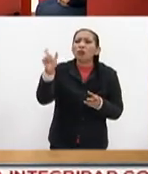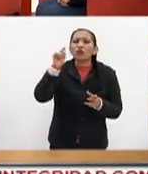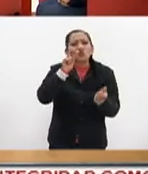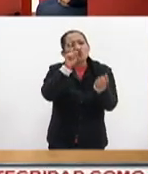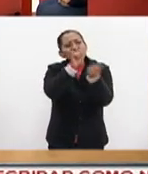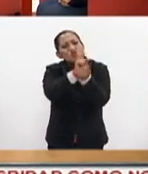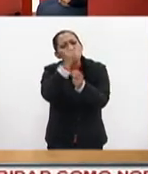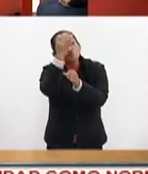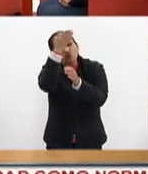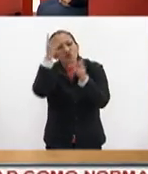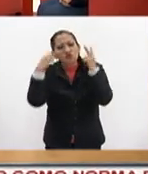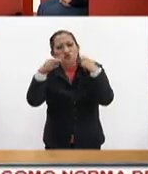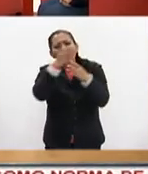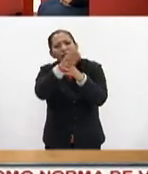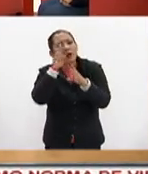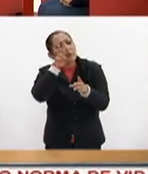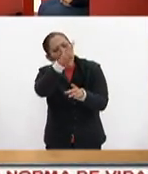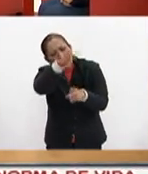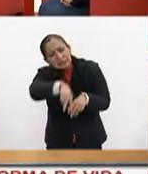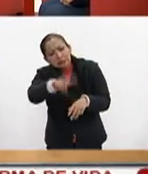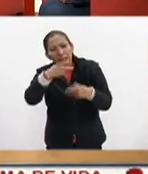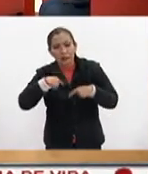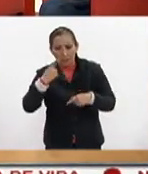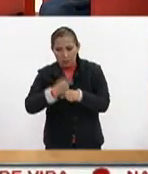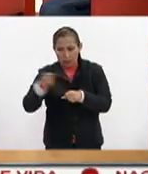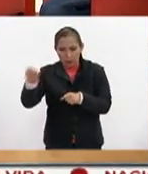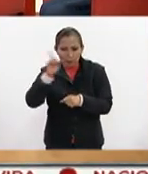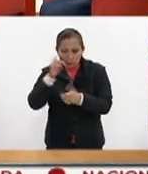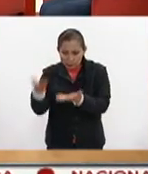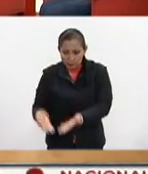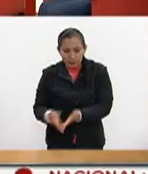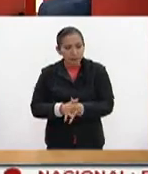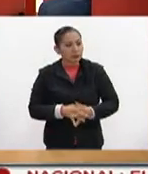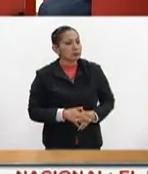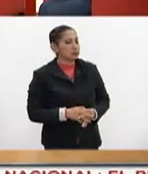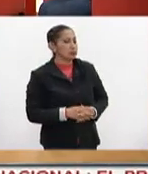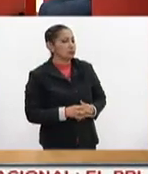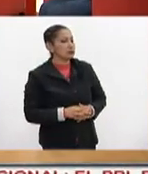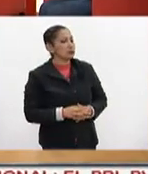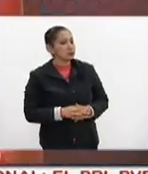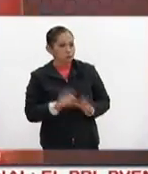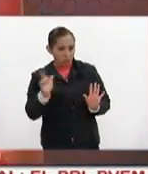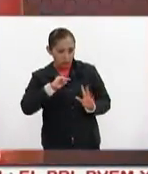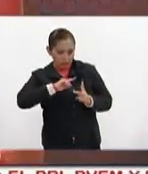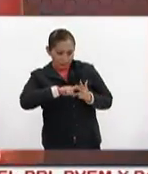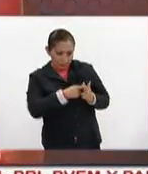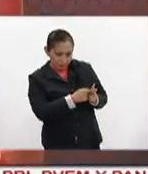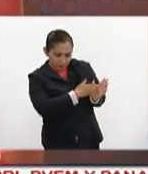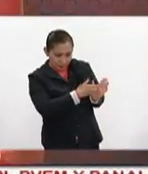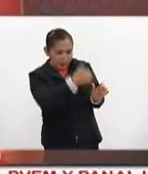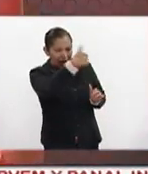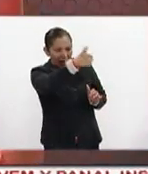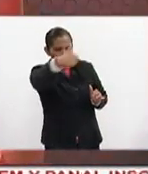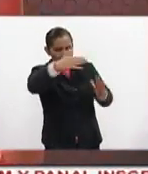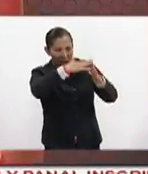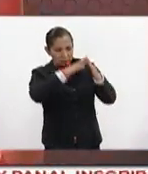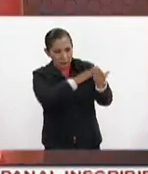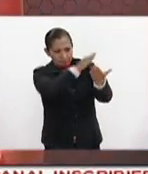hecho estos recorridos? ¿Cómo ven a la gente? Empiezo contigo, Tania. Pues una vez que empezamos de ir a casa en